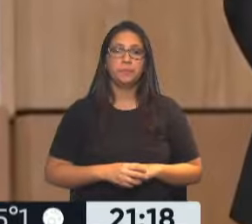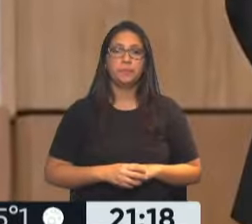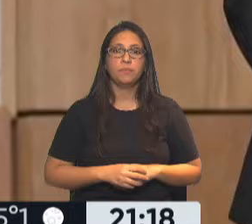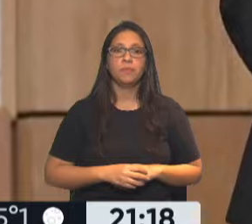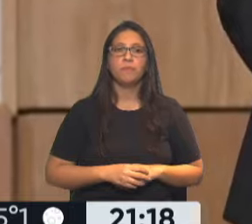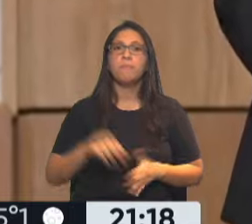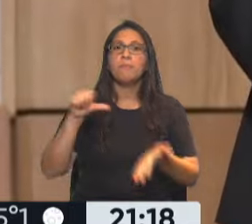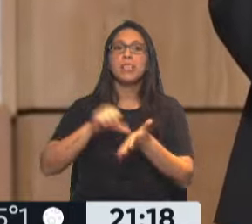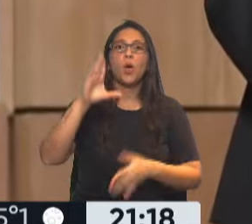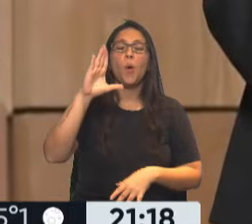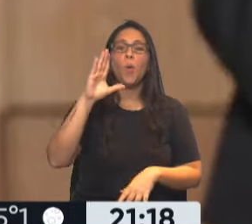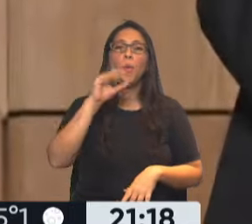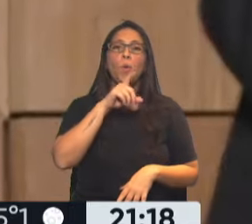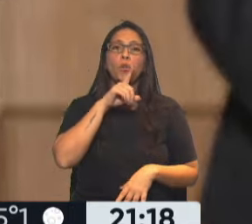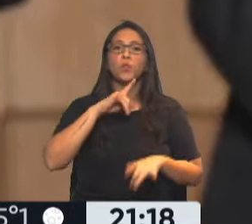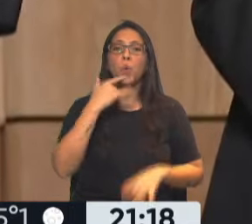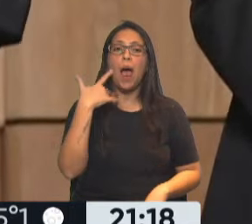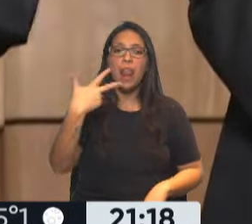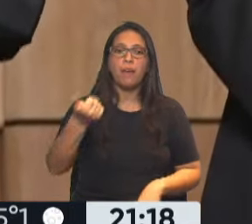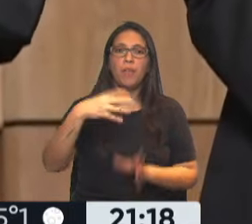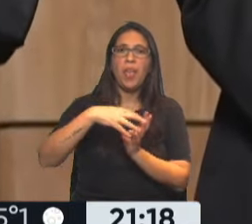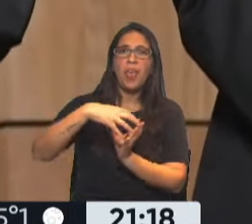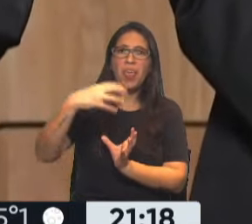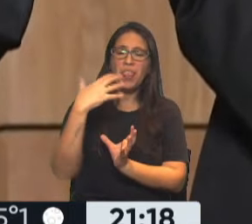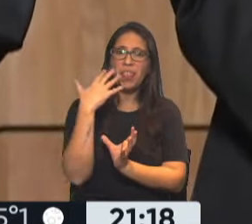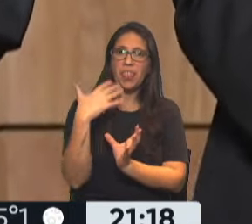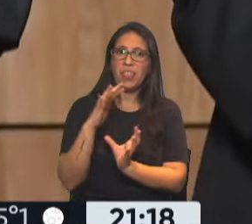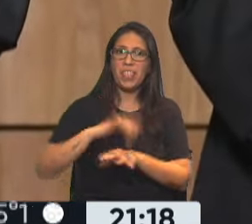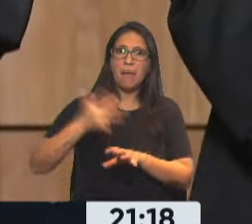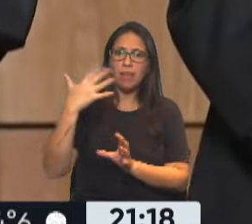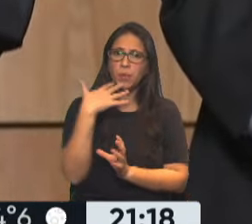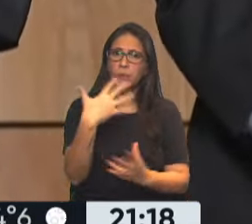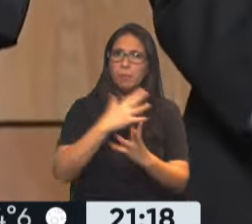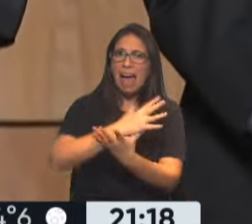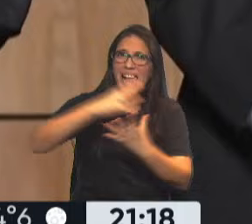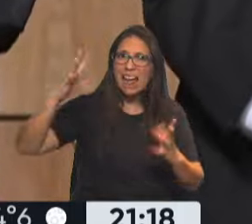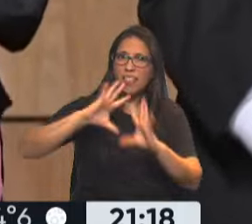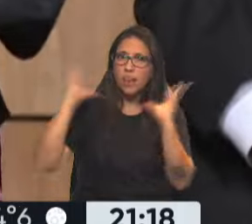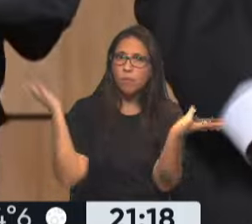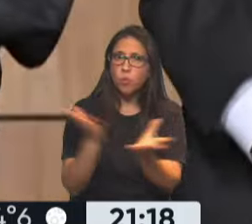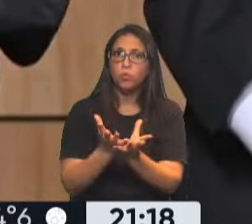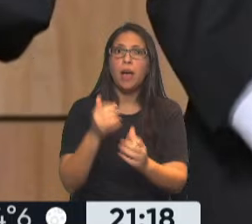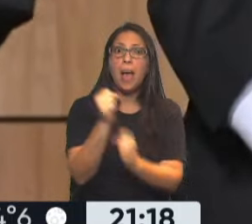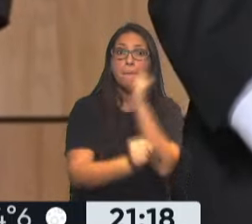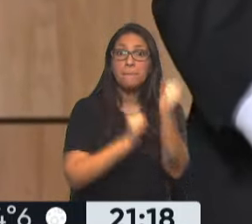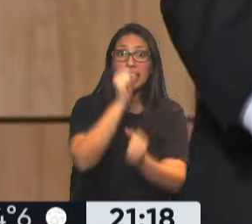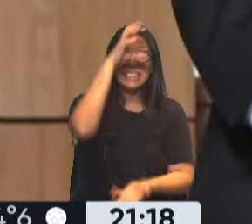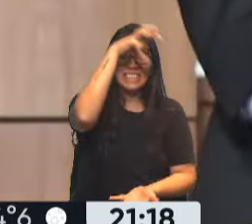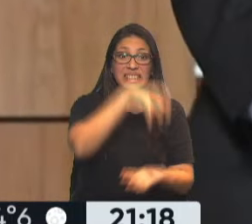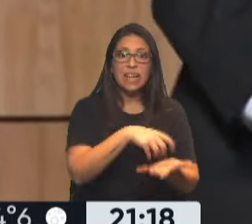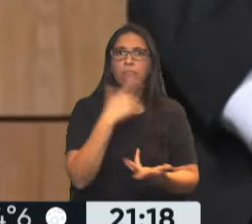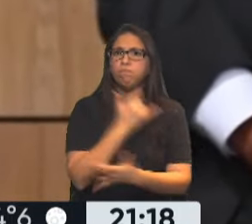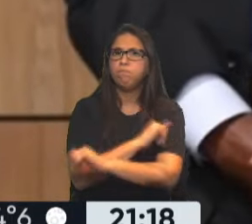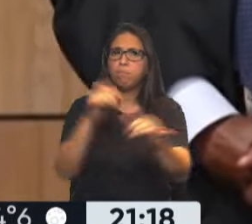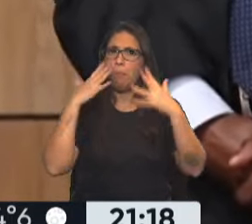Botswana. El segundo diamante más grande del mundo. La empresa minera canadiense Lucara Diamond Corporation anunció